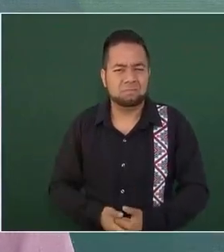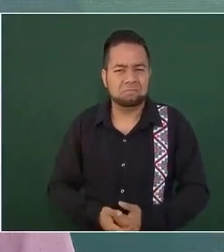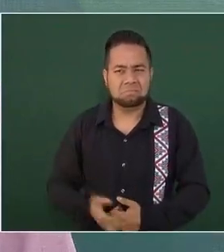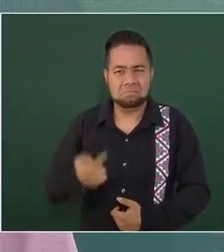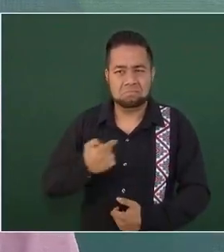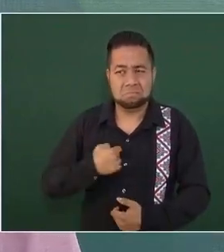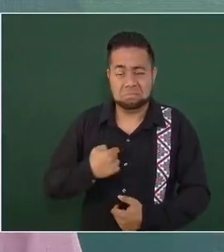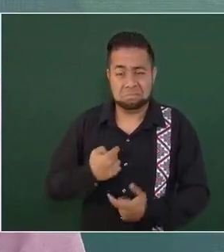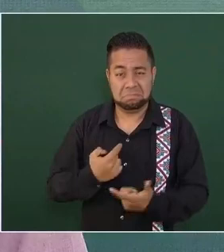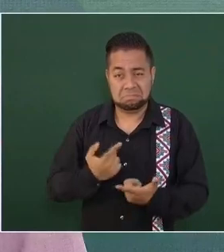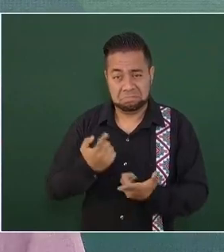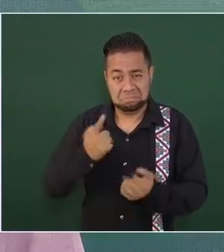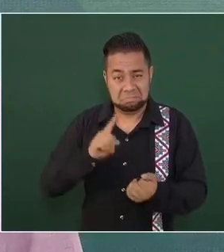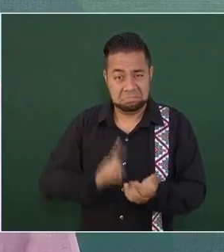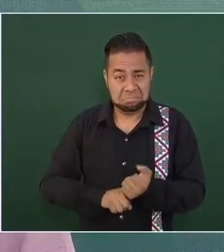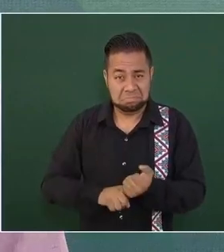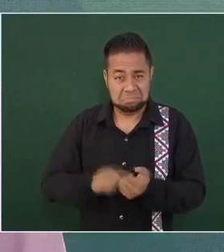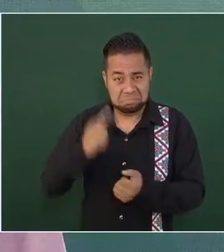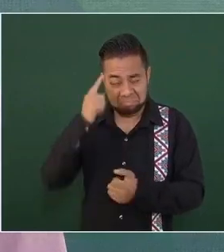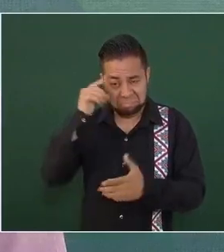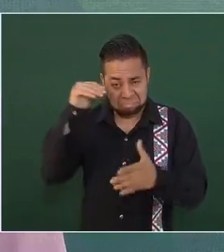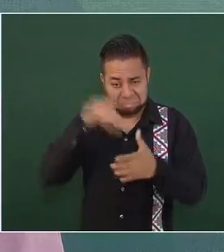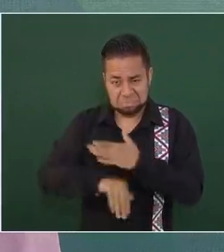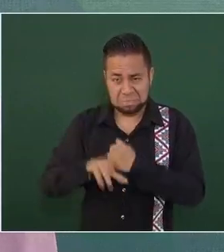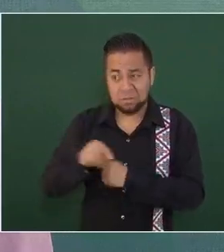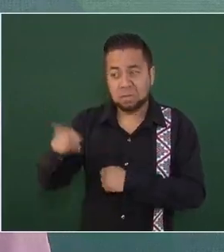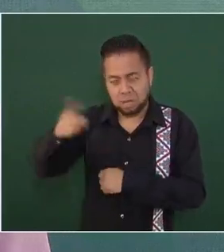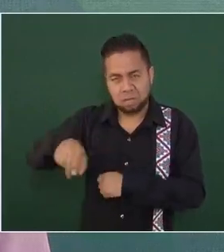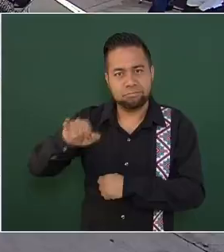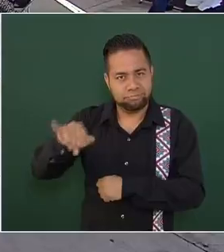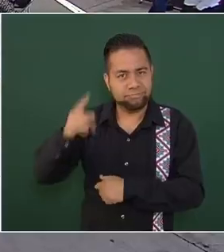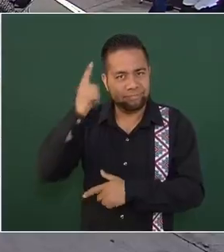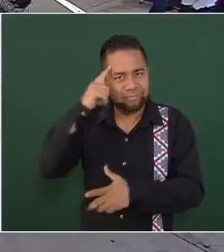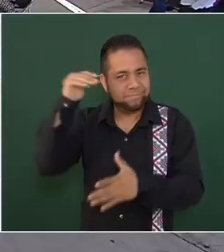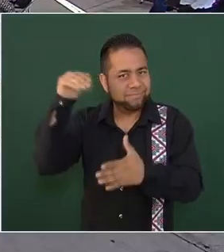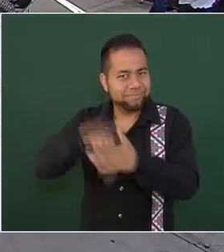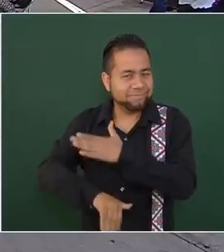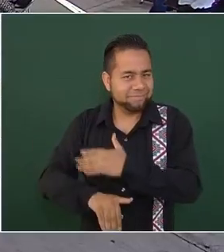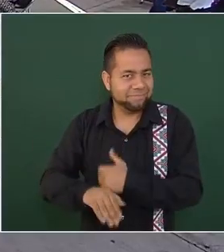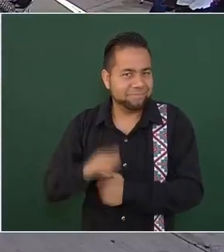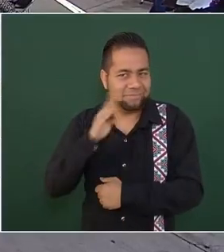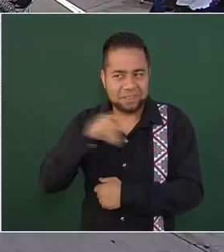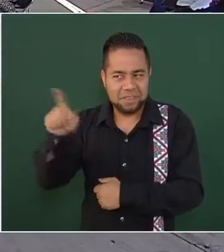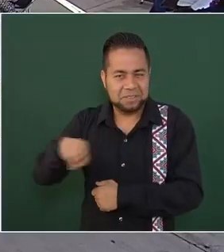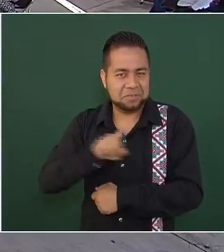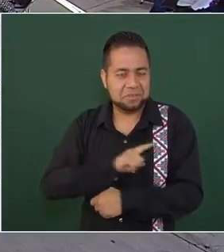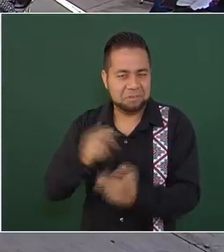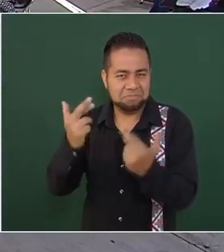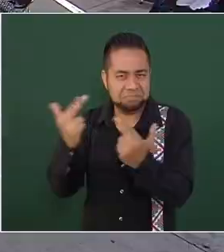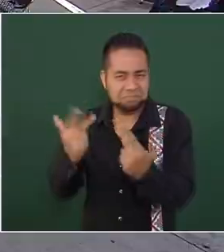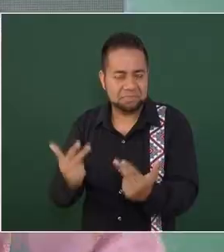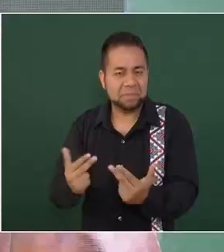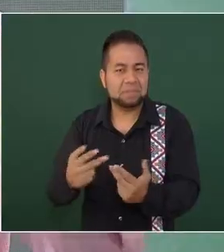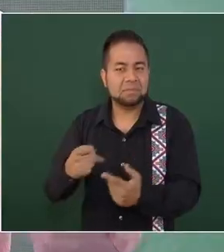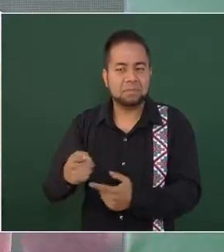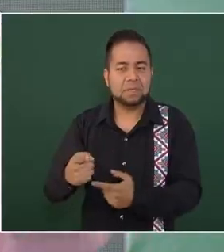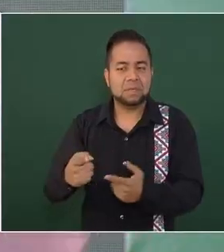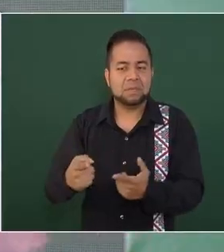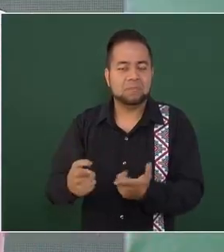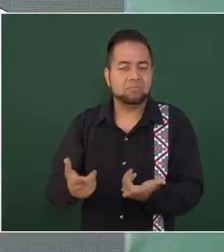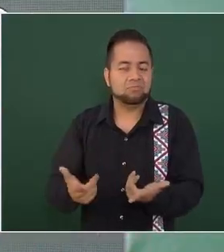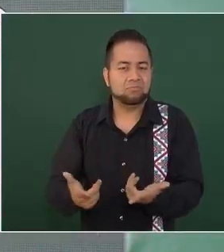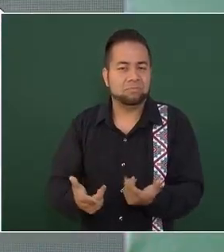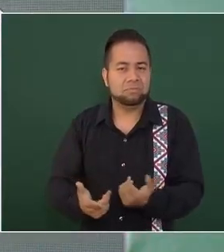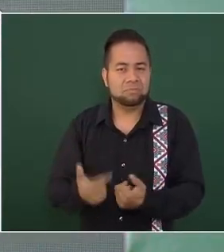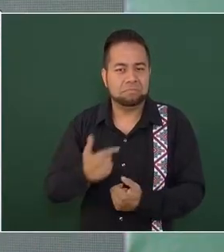afecta eso no no afecta les afecta a ellos les afecta a ellos pero no a la buena marcha